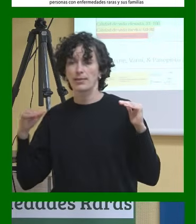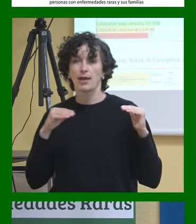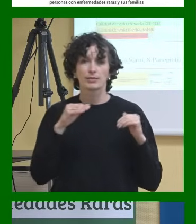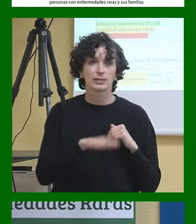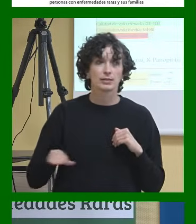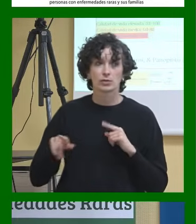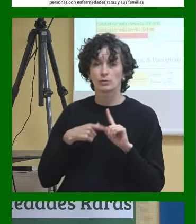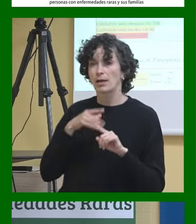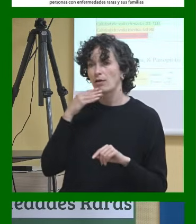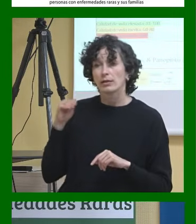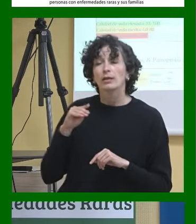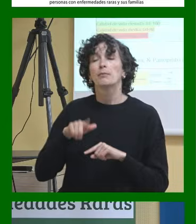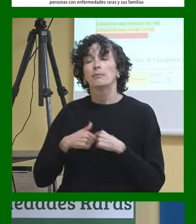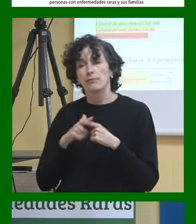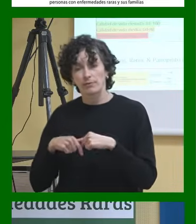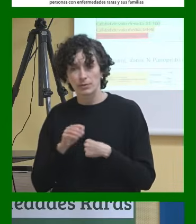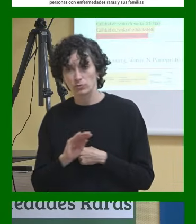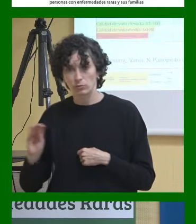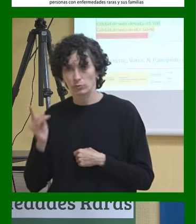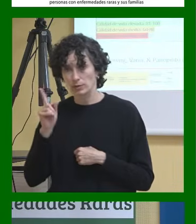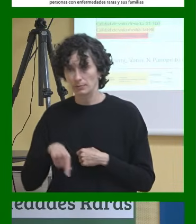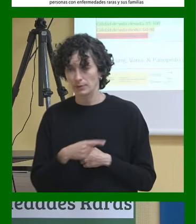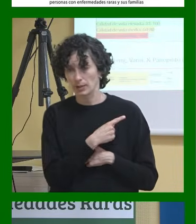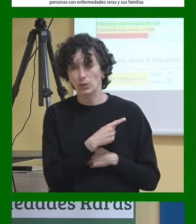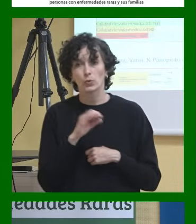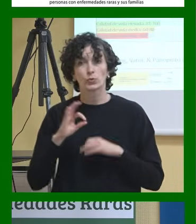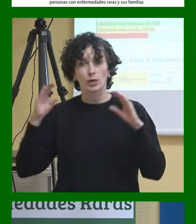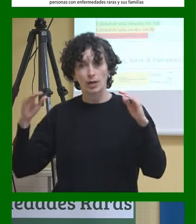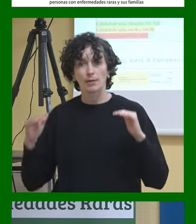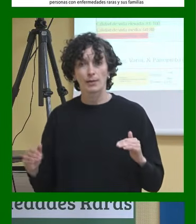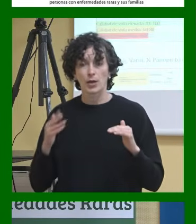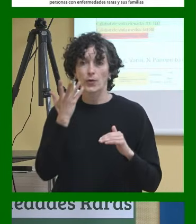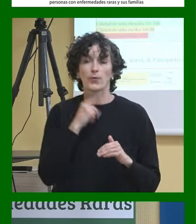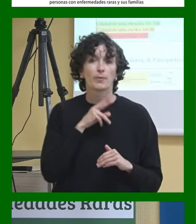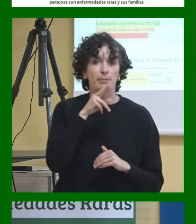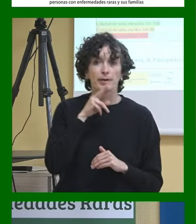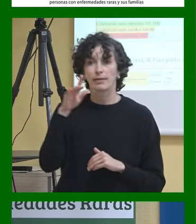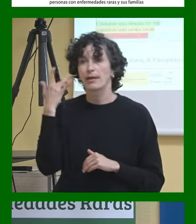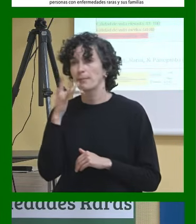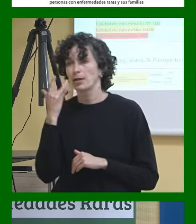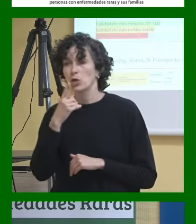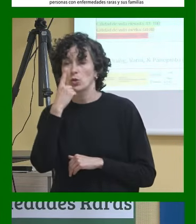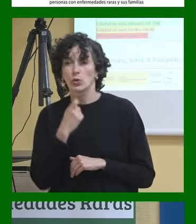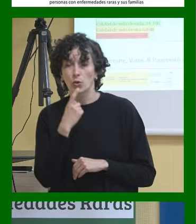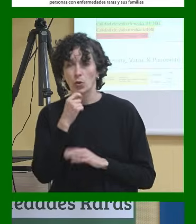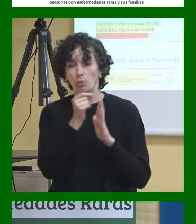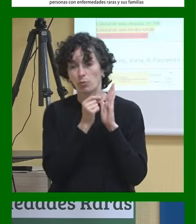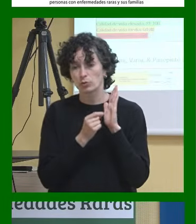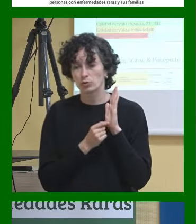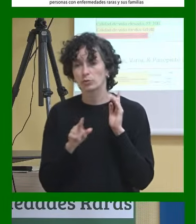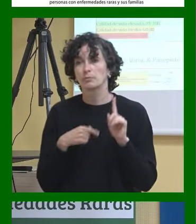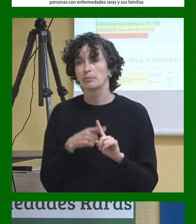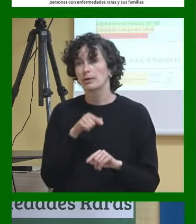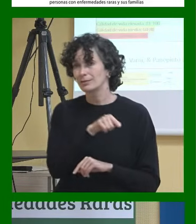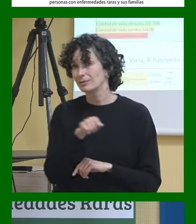sus familias, y justo debajo tenéis en color verde, amarillo y rojo las puntuaciones y la interpretación